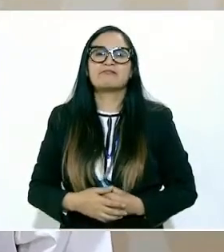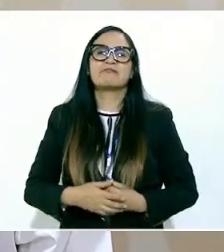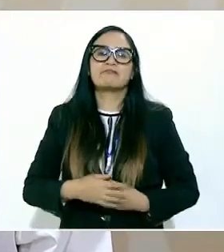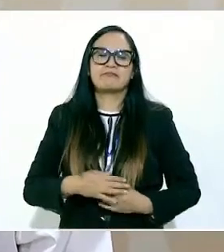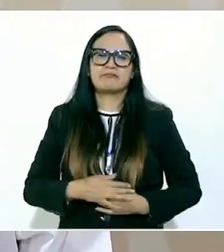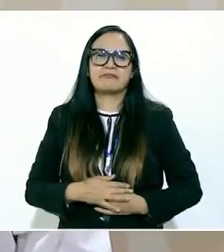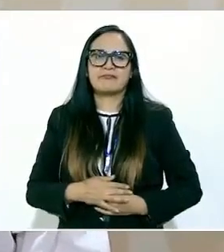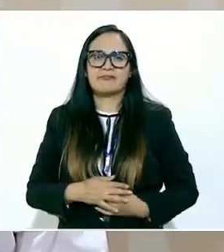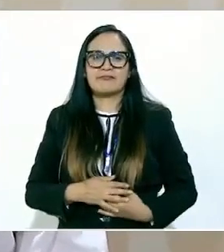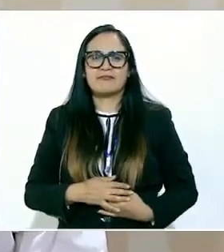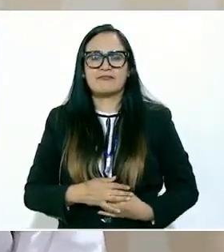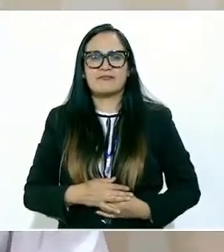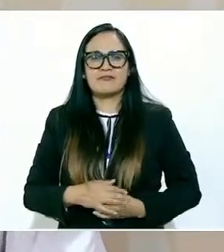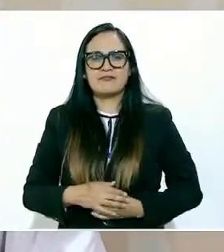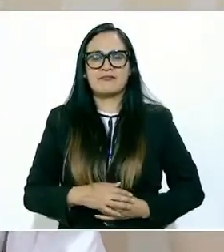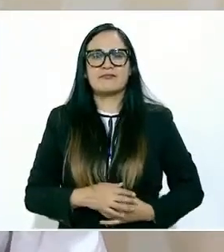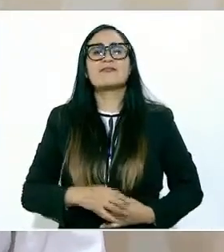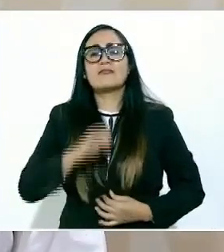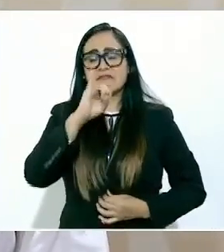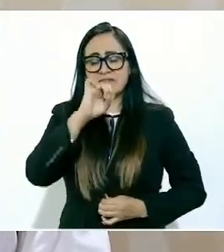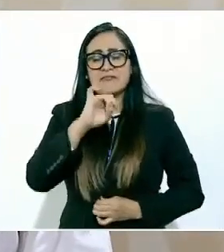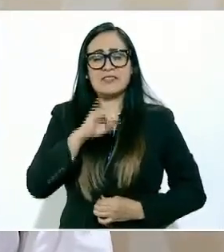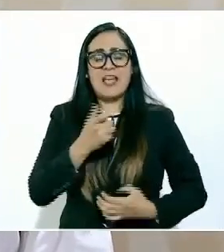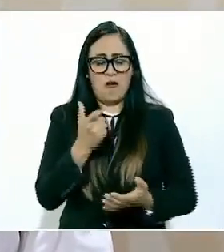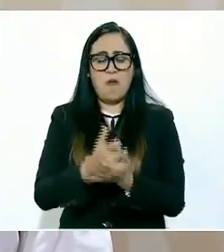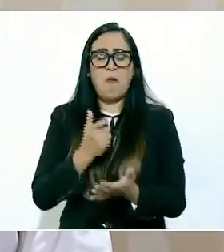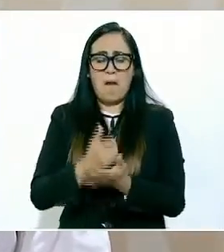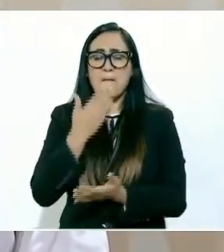fortaleciendo la economía popular.